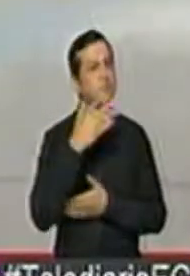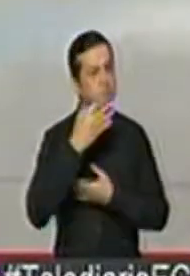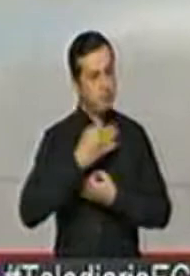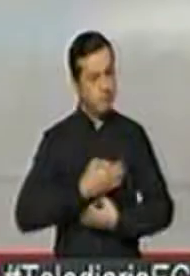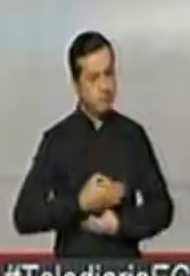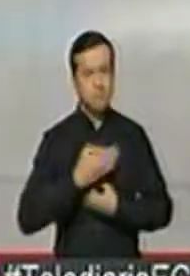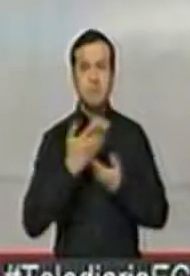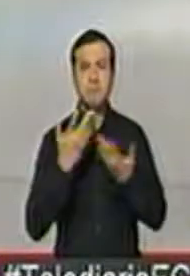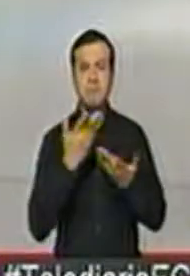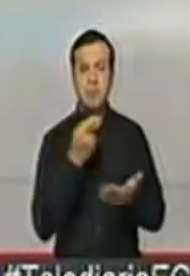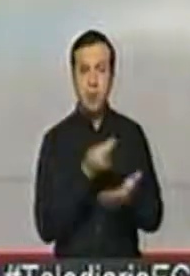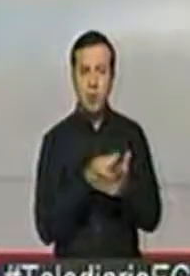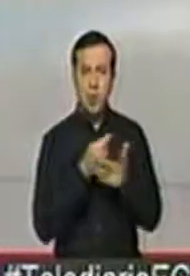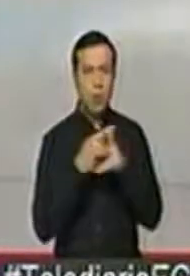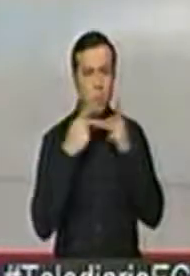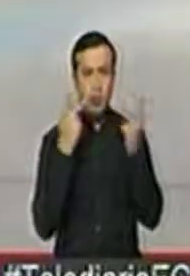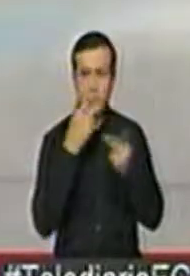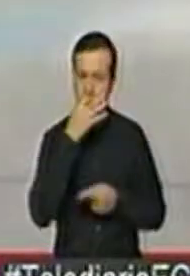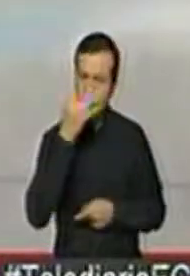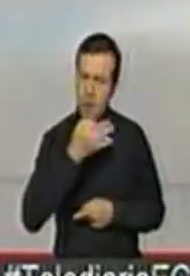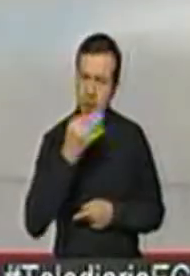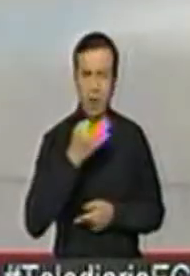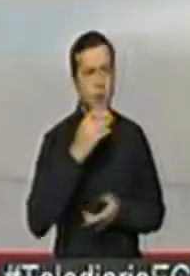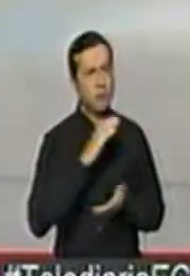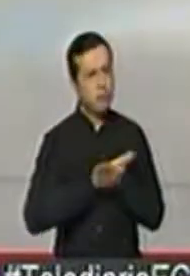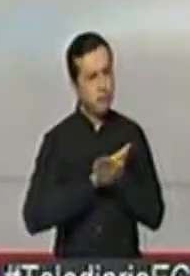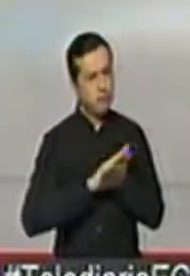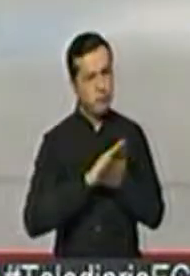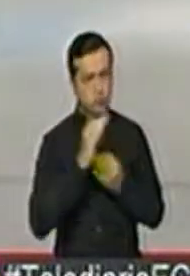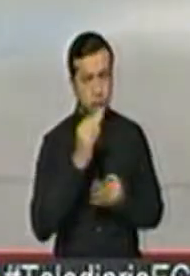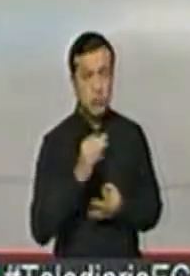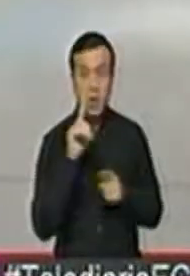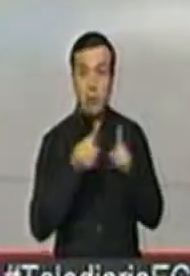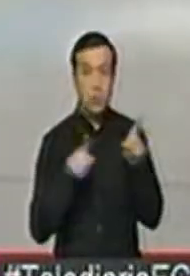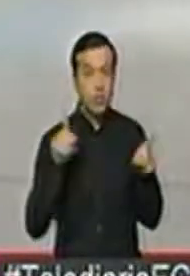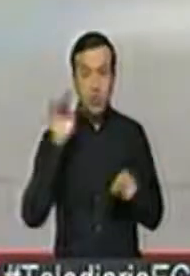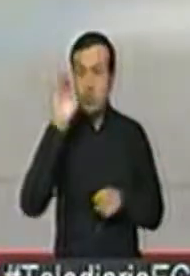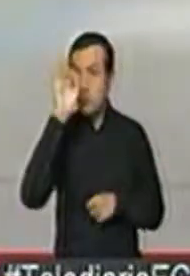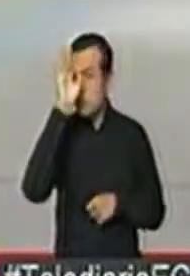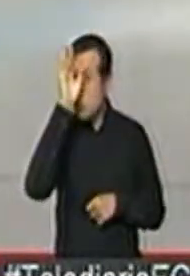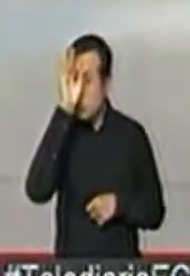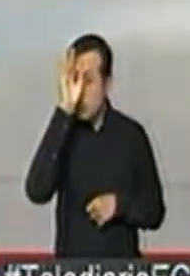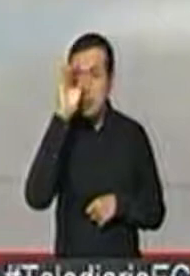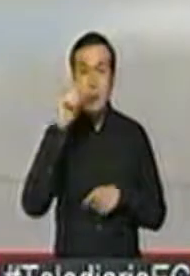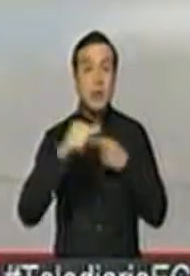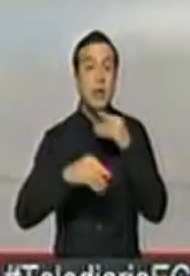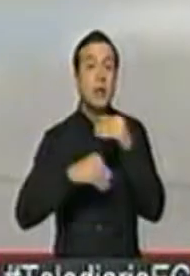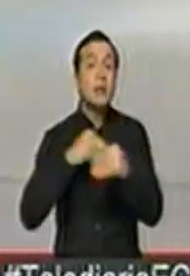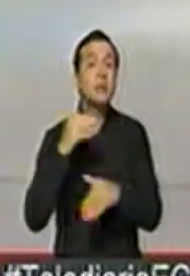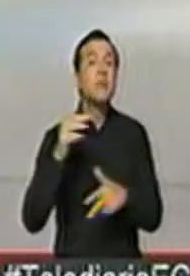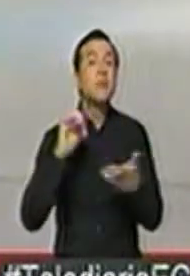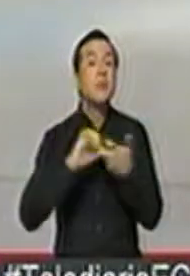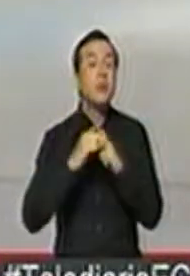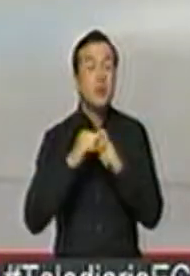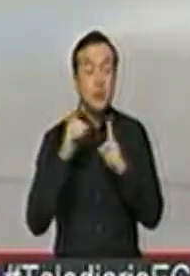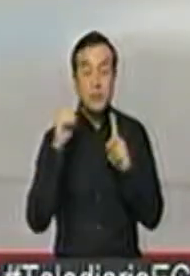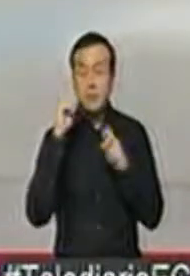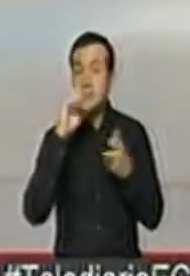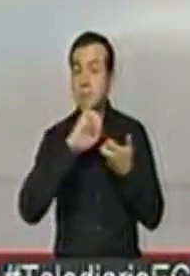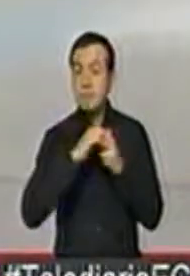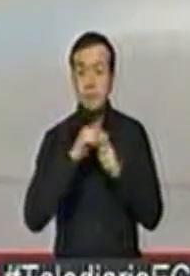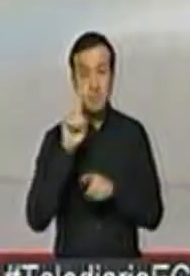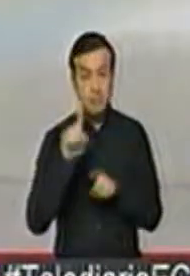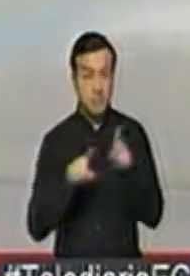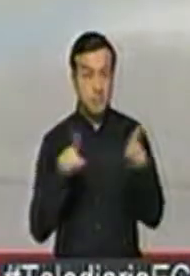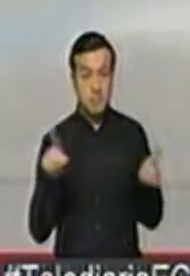integridad en la compra pública, vemos que el desconocimiento siempre va a dar margen para que se produzca, por